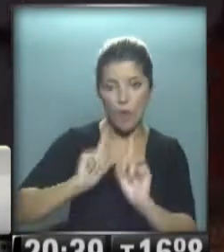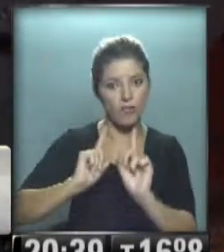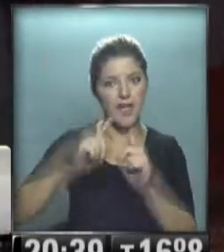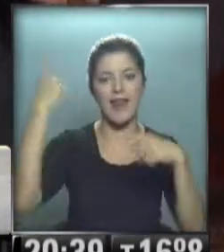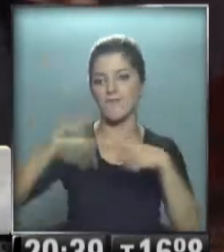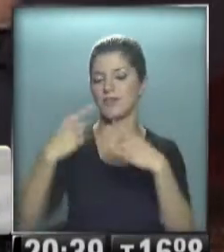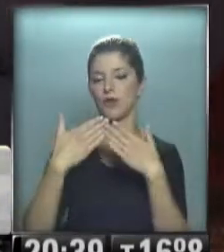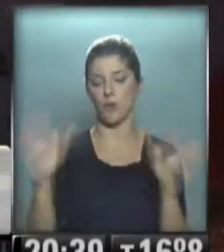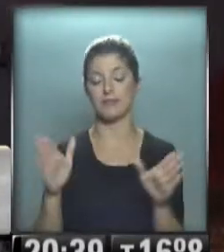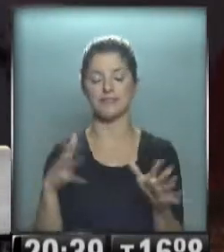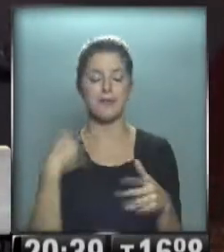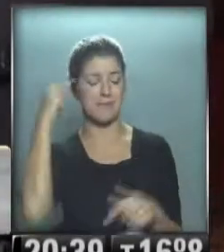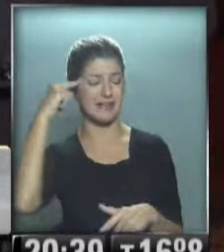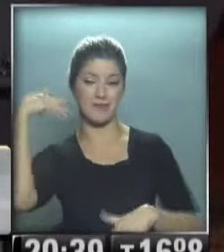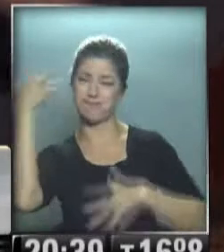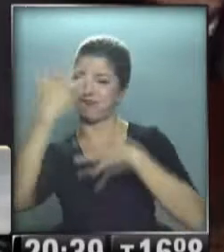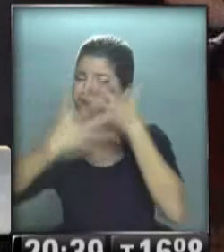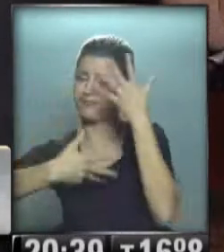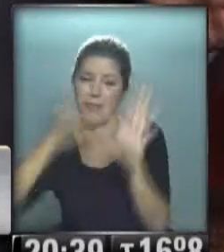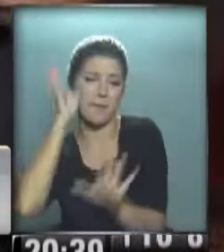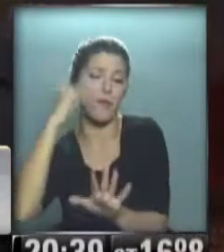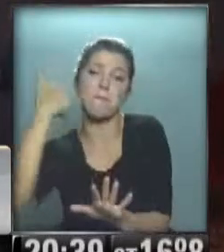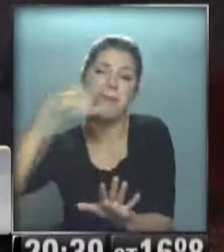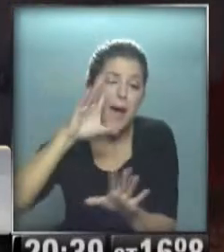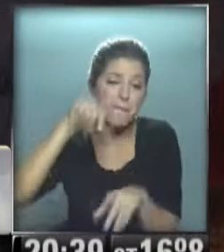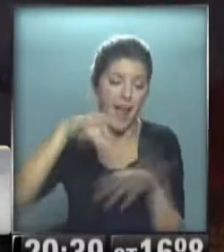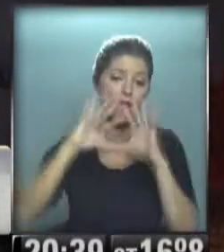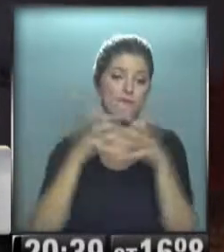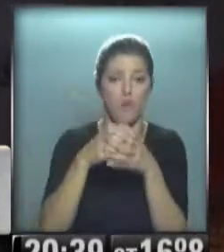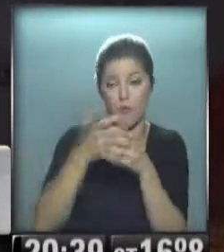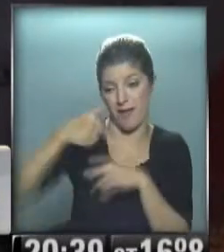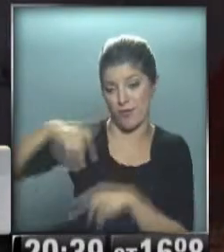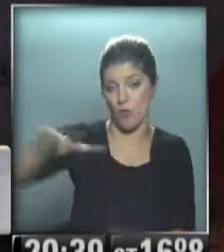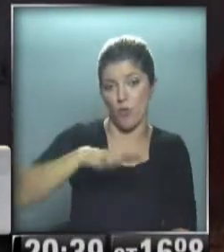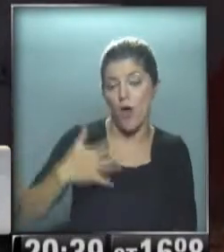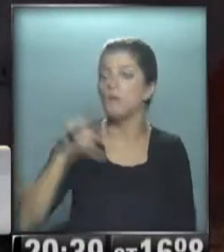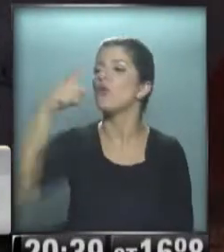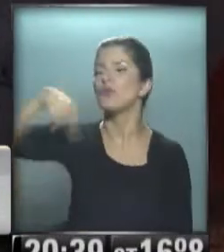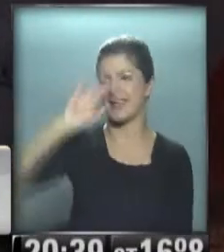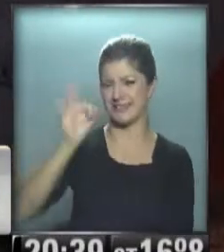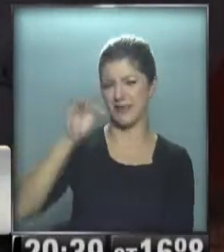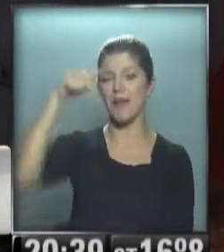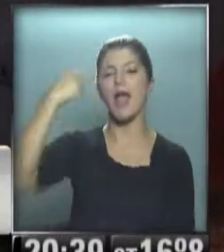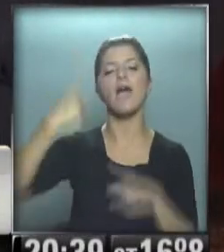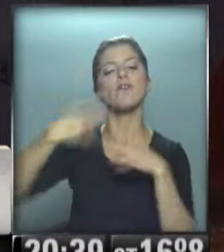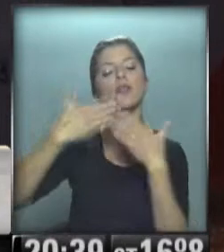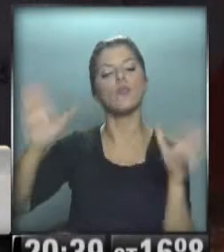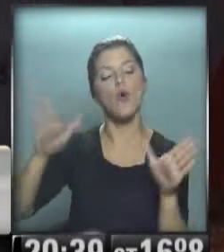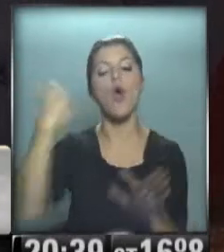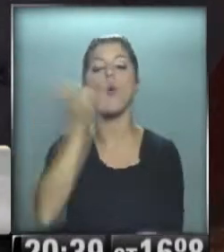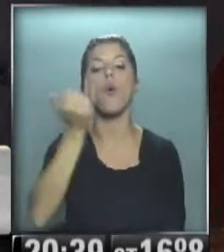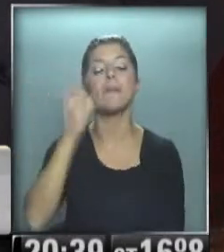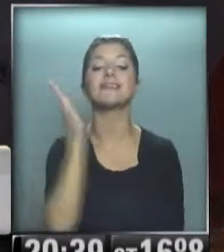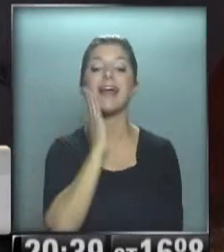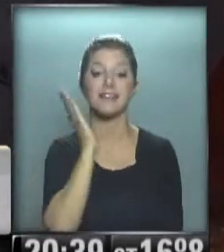cual sería un caos total, sobre todo para la Copa y sobre todo para esta ciudad. Bueno, la inauguración, ustedes saben, será el día jueves por la tarde, en el